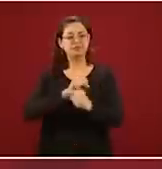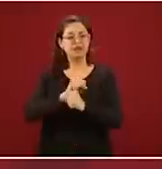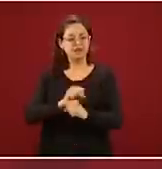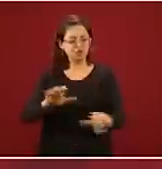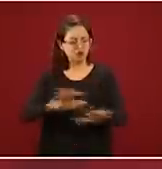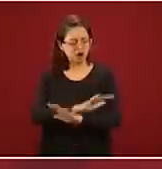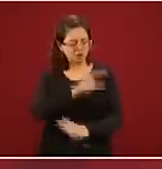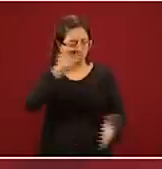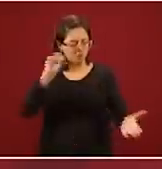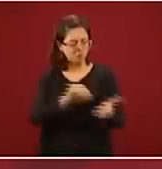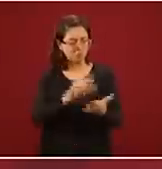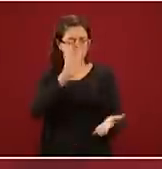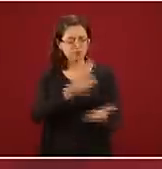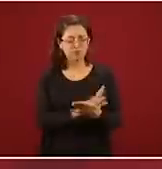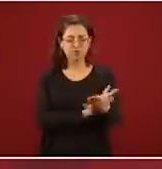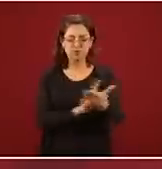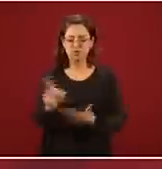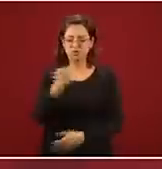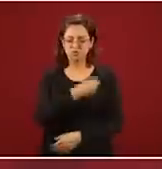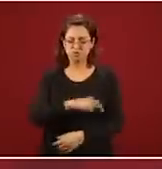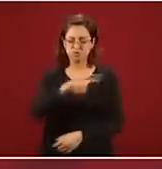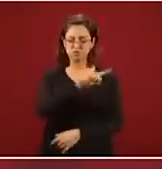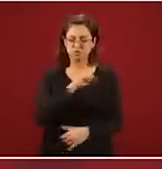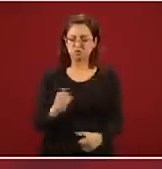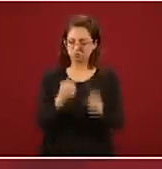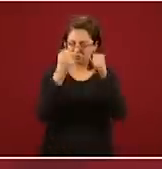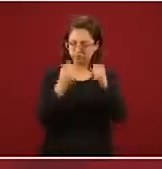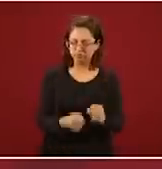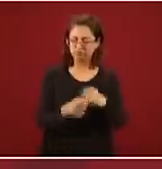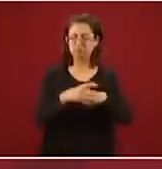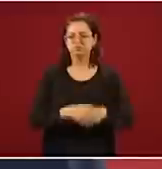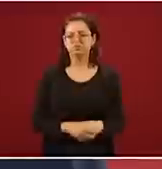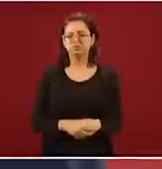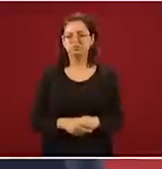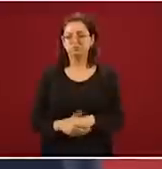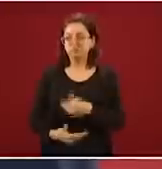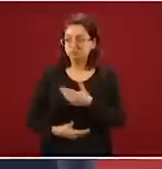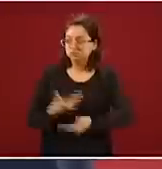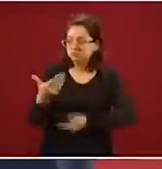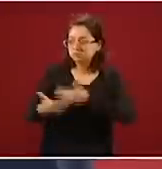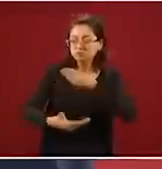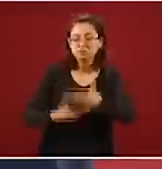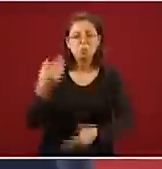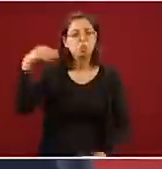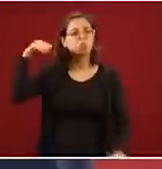el derecho a la salud y en vez de mejorar, empeoró.